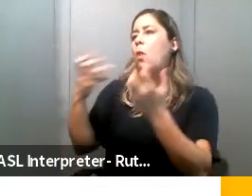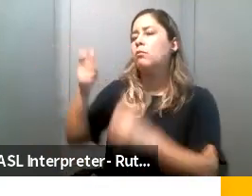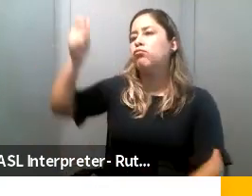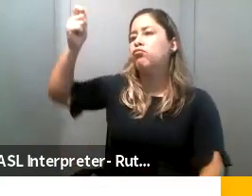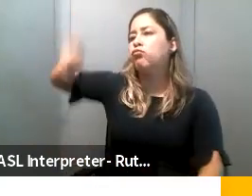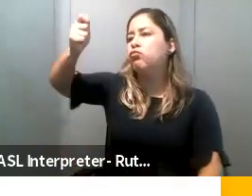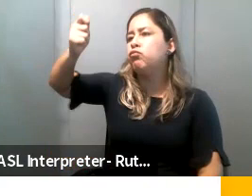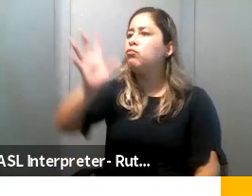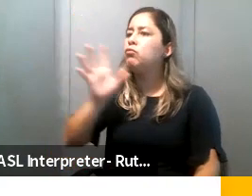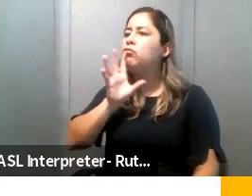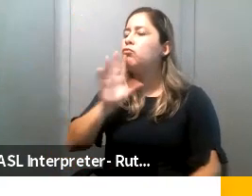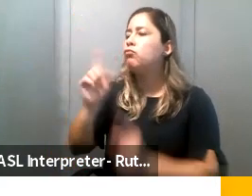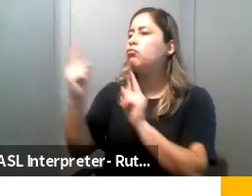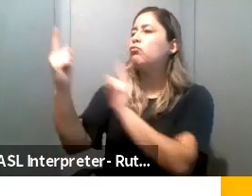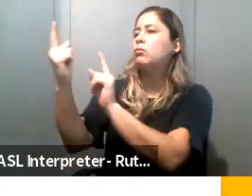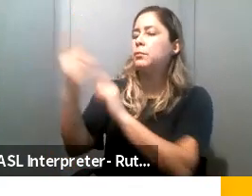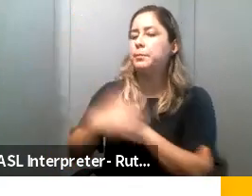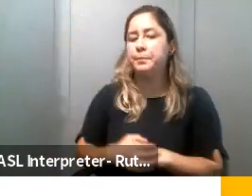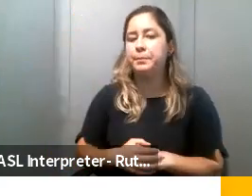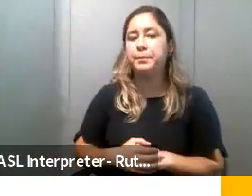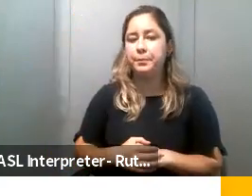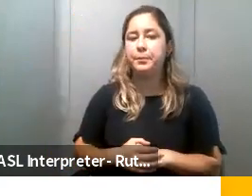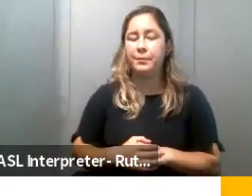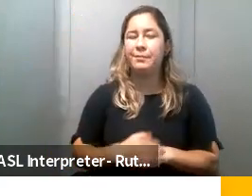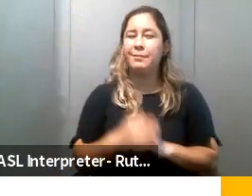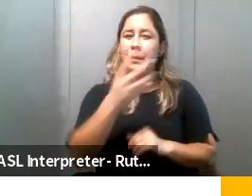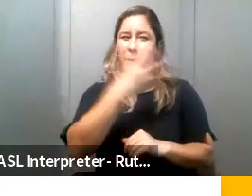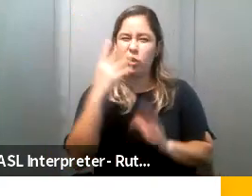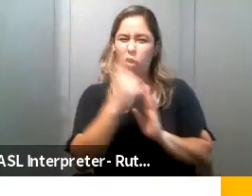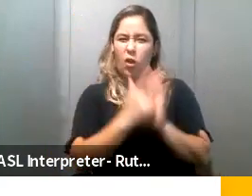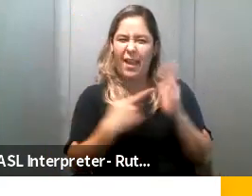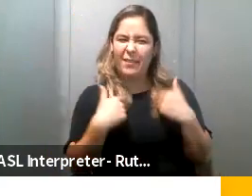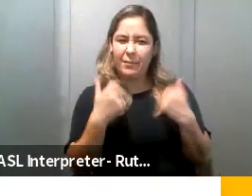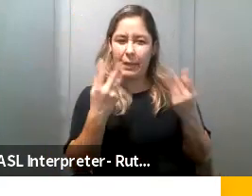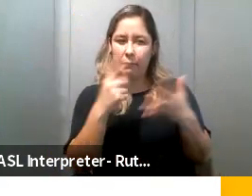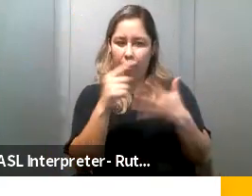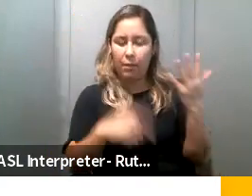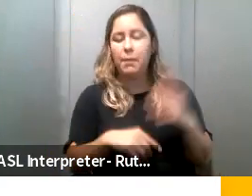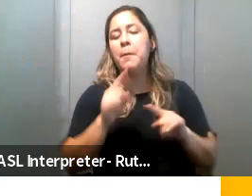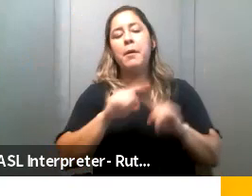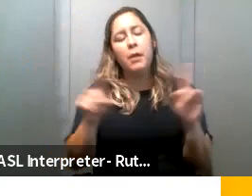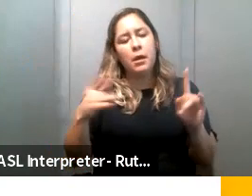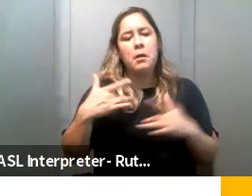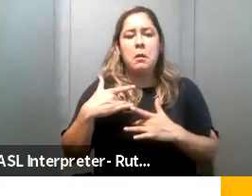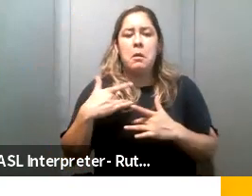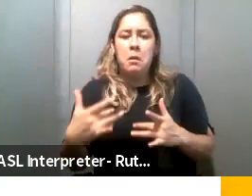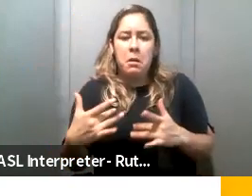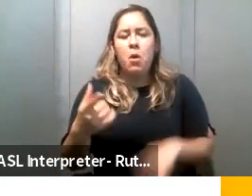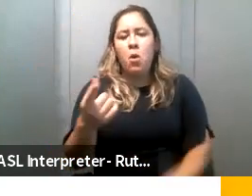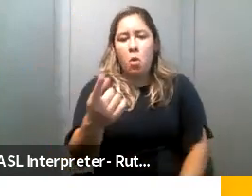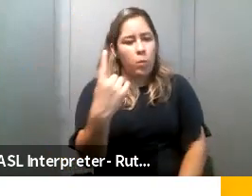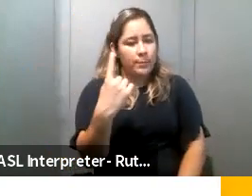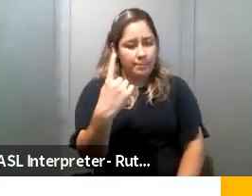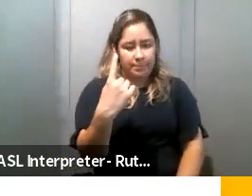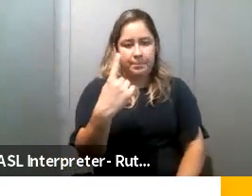típicamente, que hay muchas excepciones en la ley de inmigración, pero típicamente solamente te dan una audiencia de